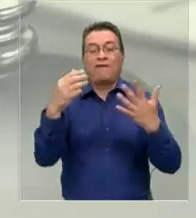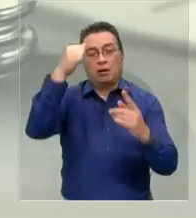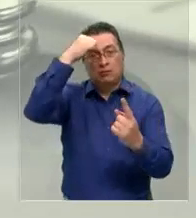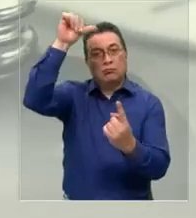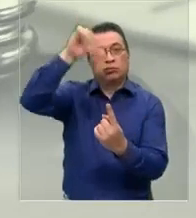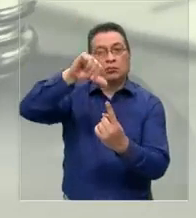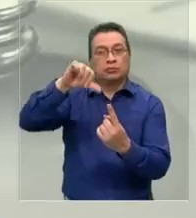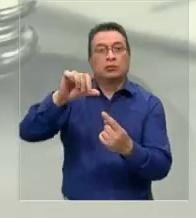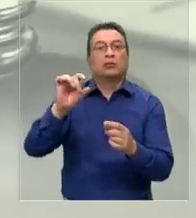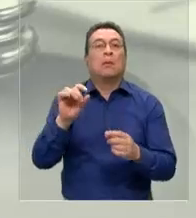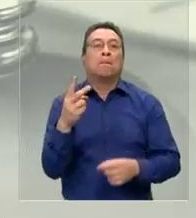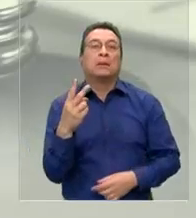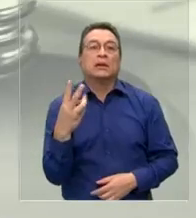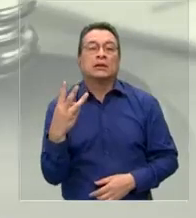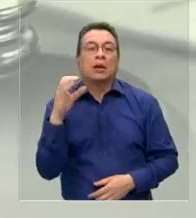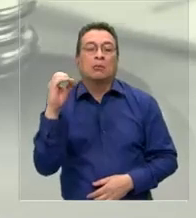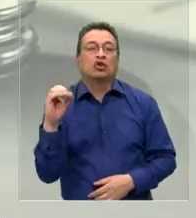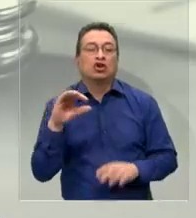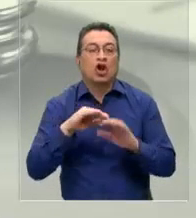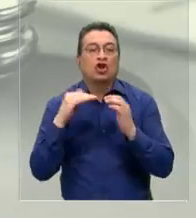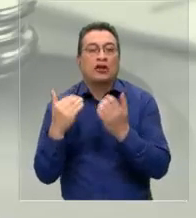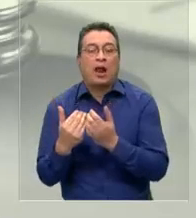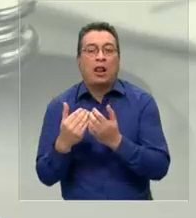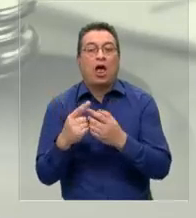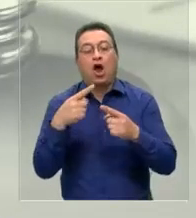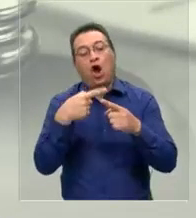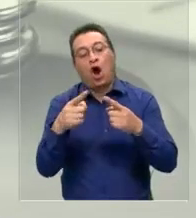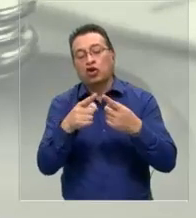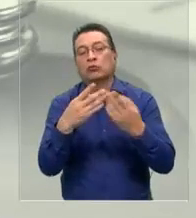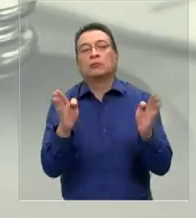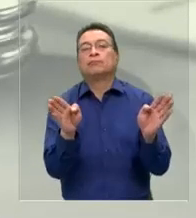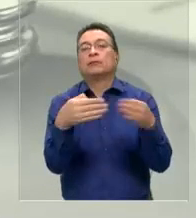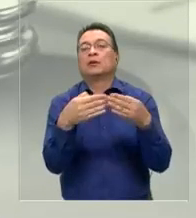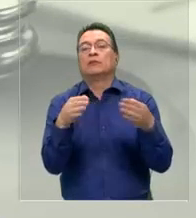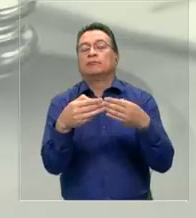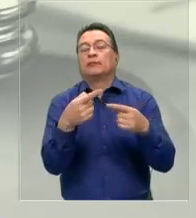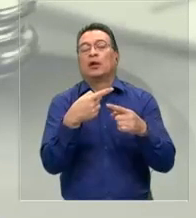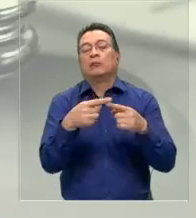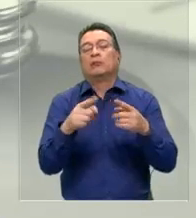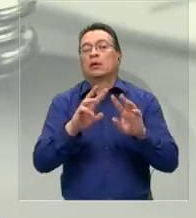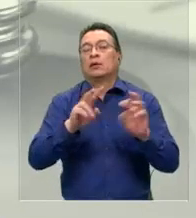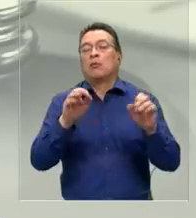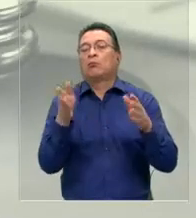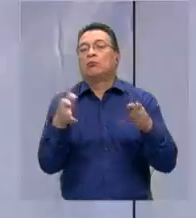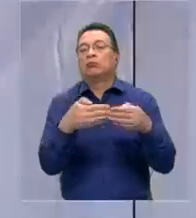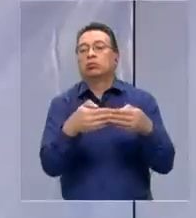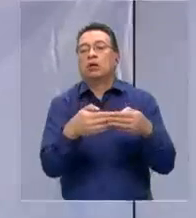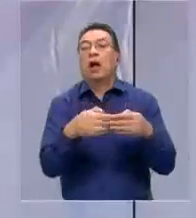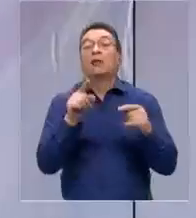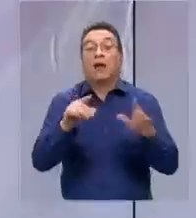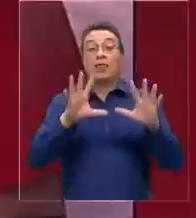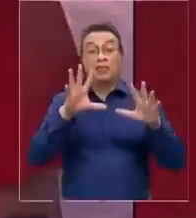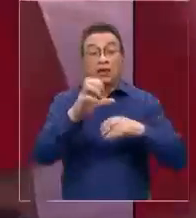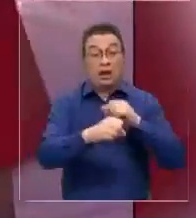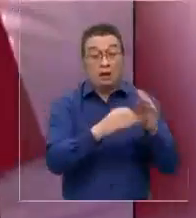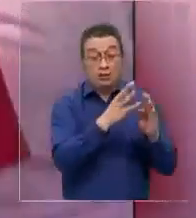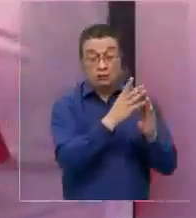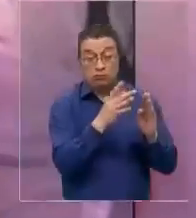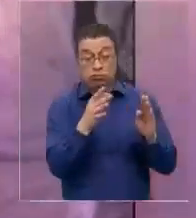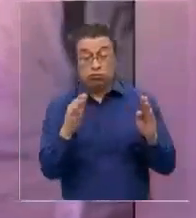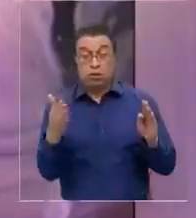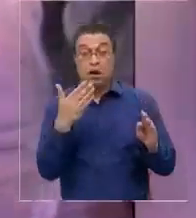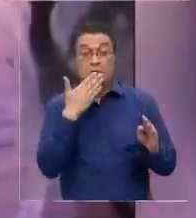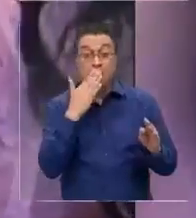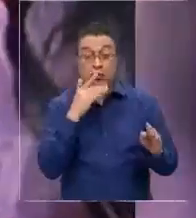sea, solo un 23% del total. Las demás han sido cerradas por distintos factores. Con 10 años de aplicación, según expertos,